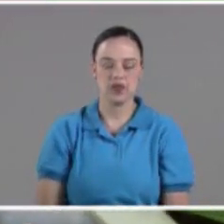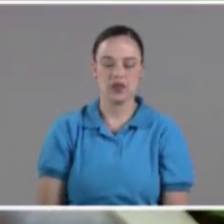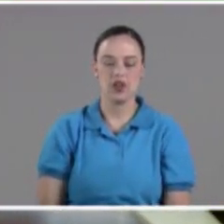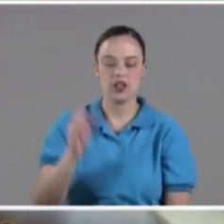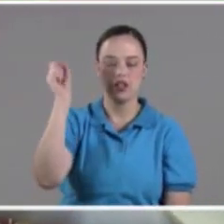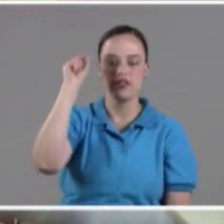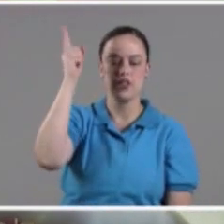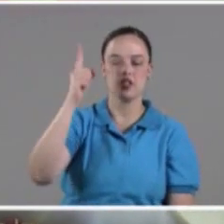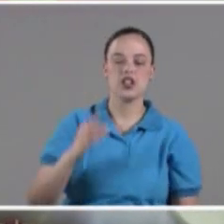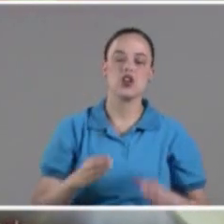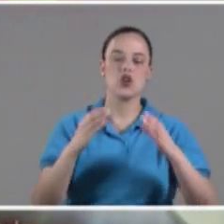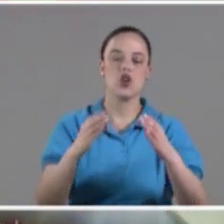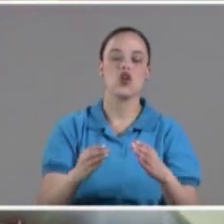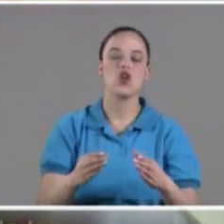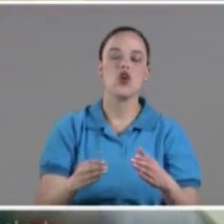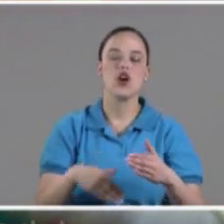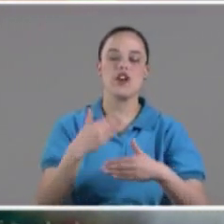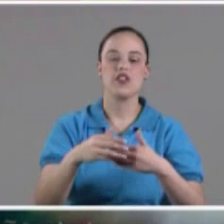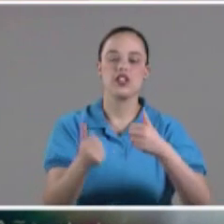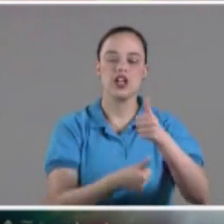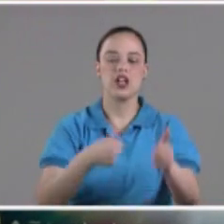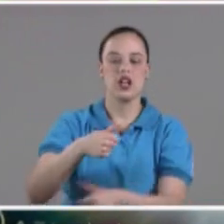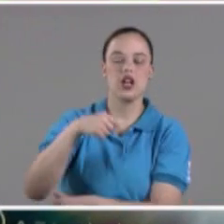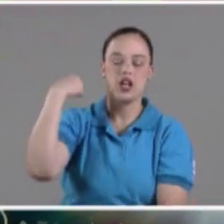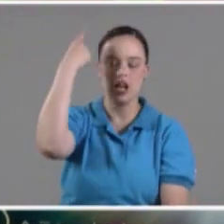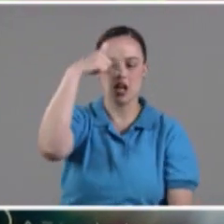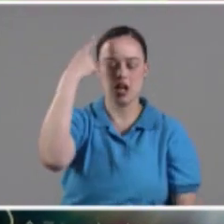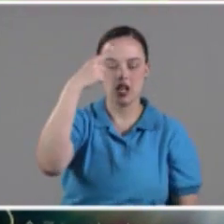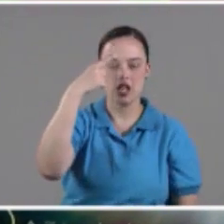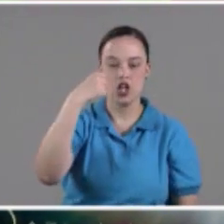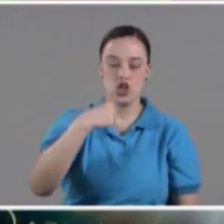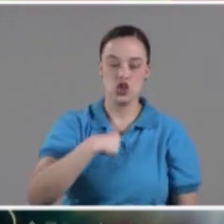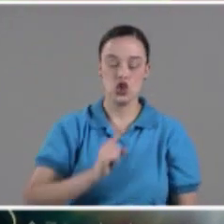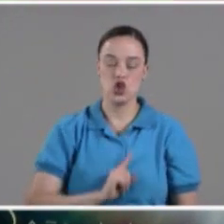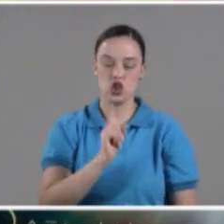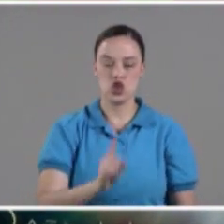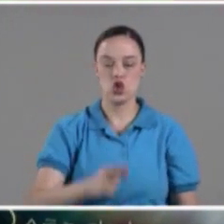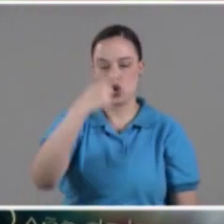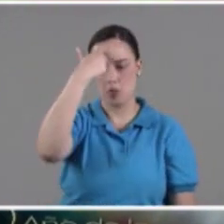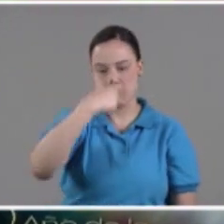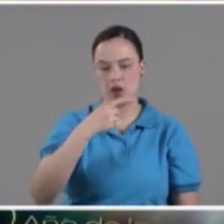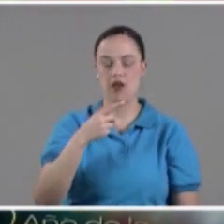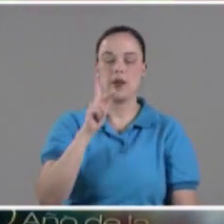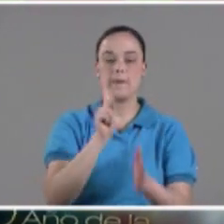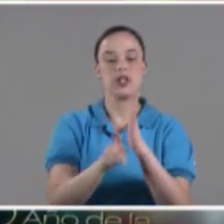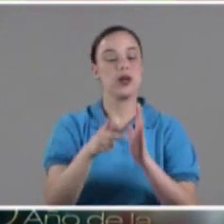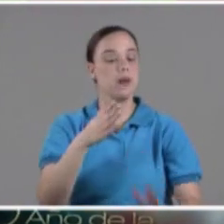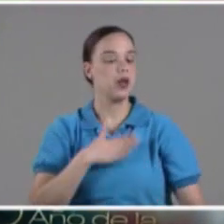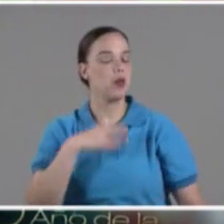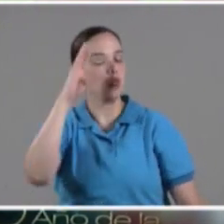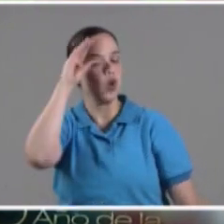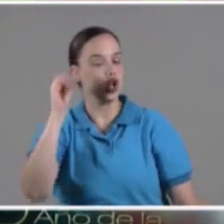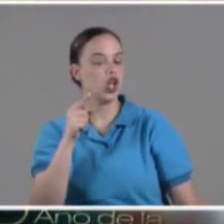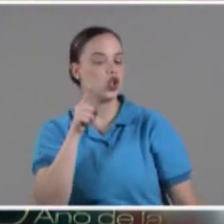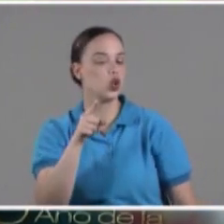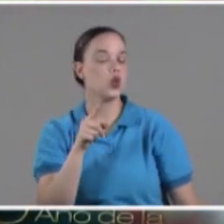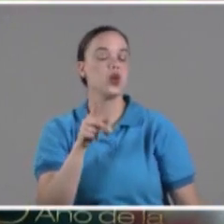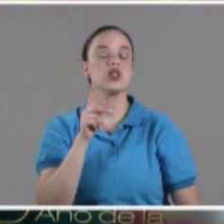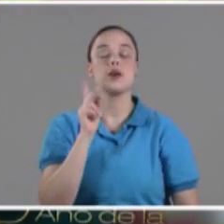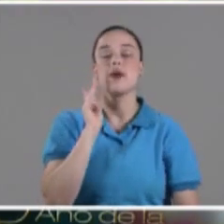David se le puso en frente al Ángel le dijo Yo soy el culpable Mátame a mí porque vas a matar esta gente